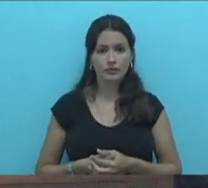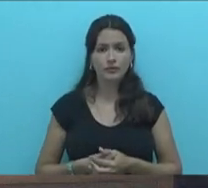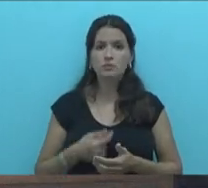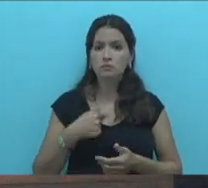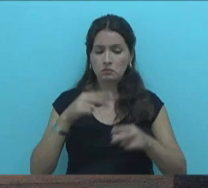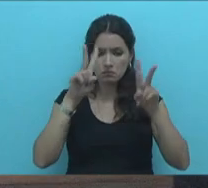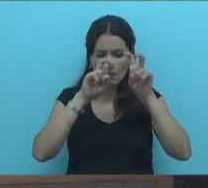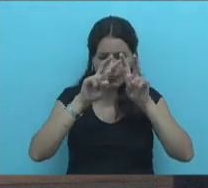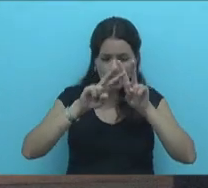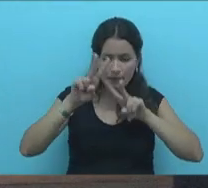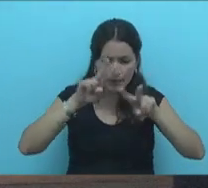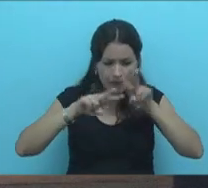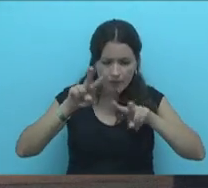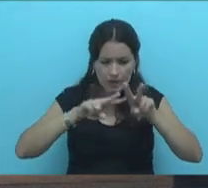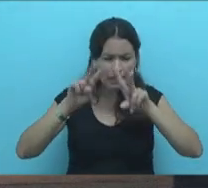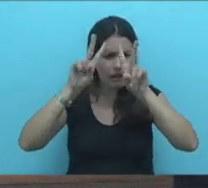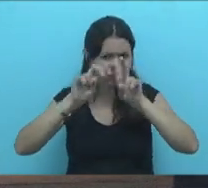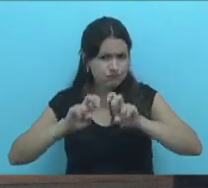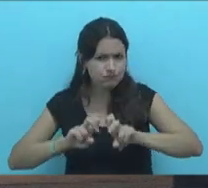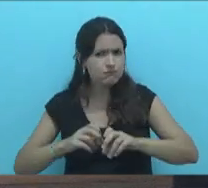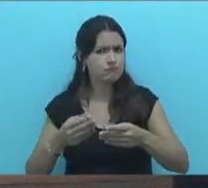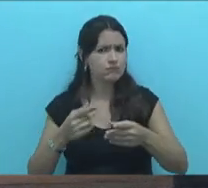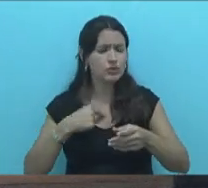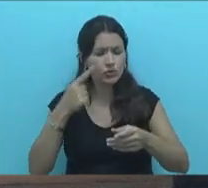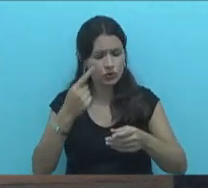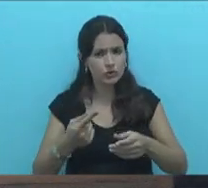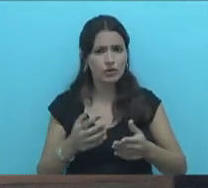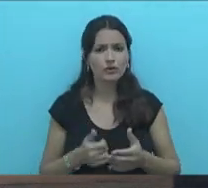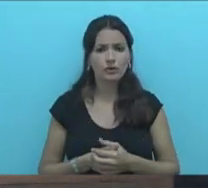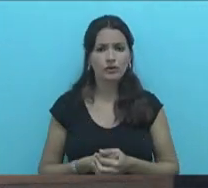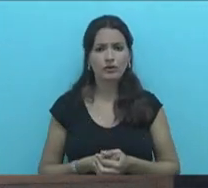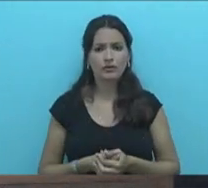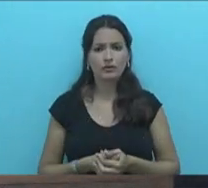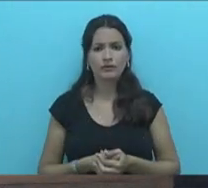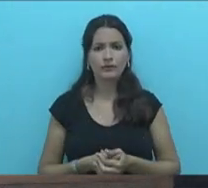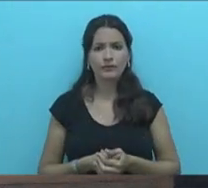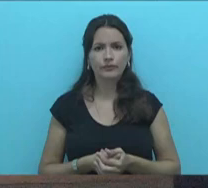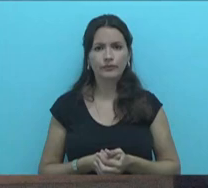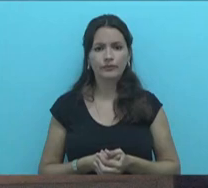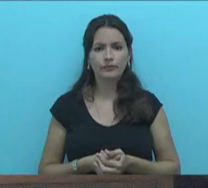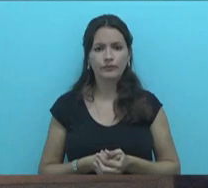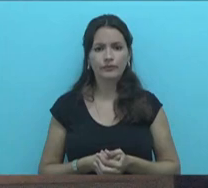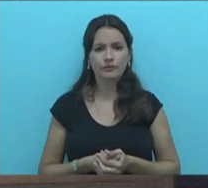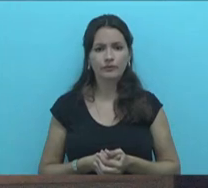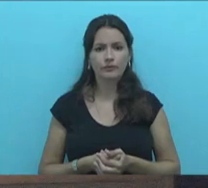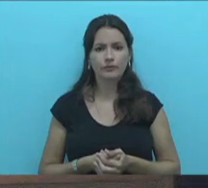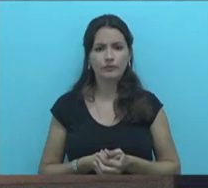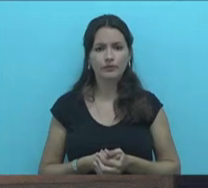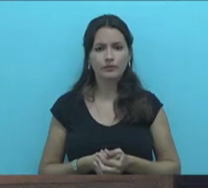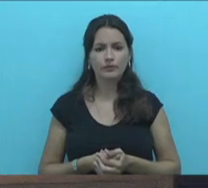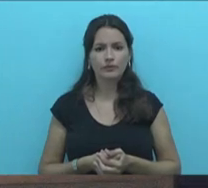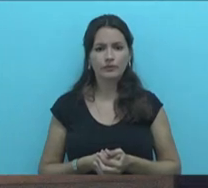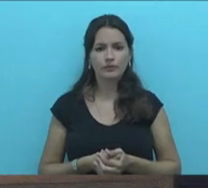provincia de Santa Fe. Por eso lo reconocemos. La política no puede hacerse con mezquindad, tiene que hacerse con